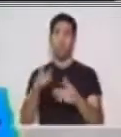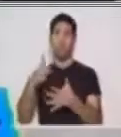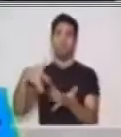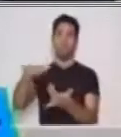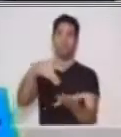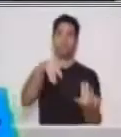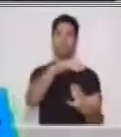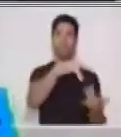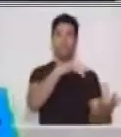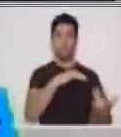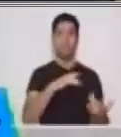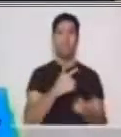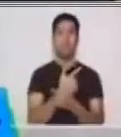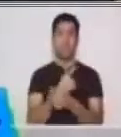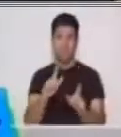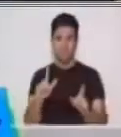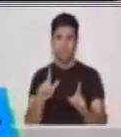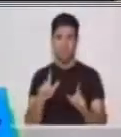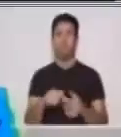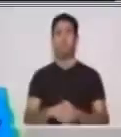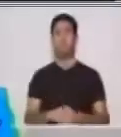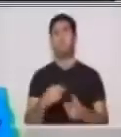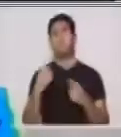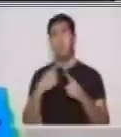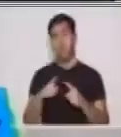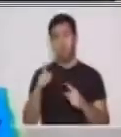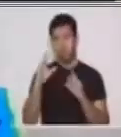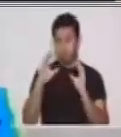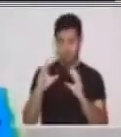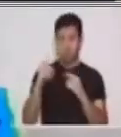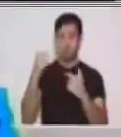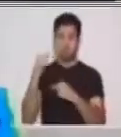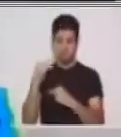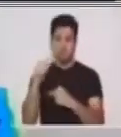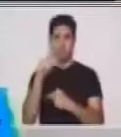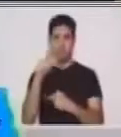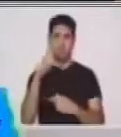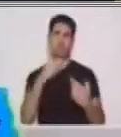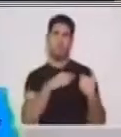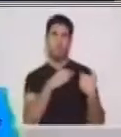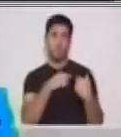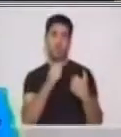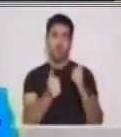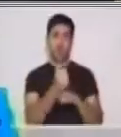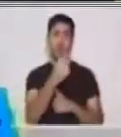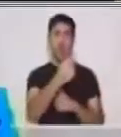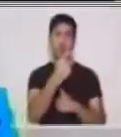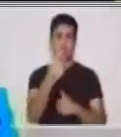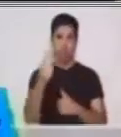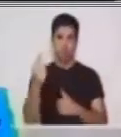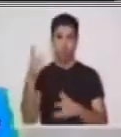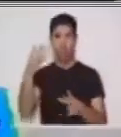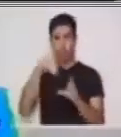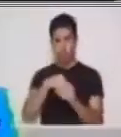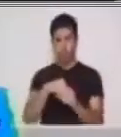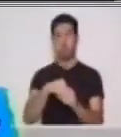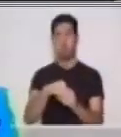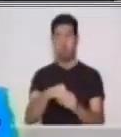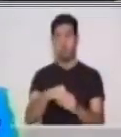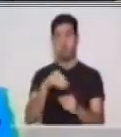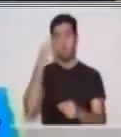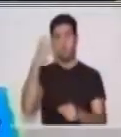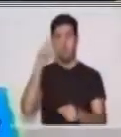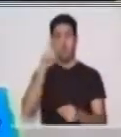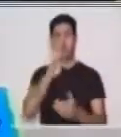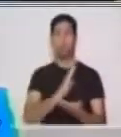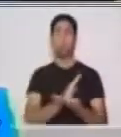quiere decir de que lo hagamos tan libremente. La responsabilidad sigue estando en cada uno de nosotros para el bienestar de nuestra salud